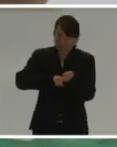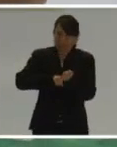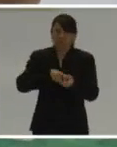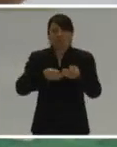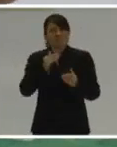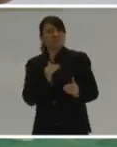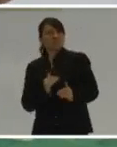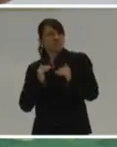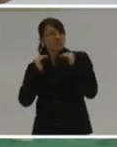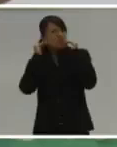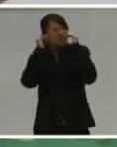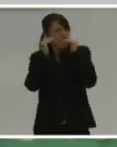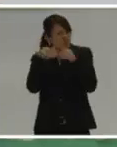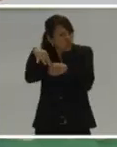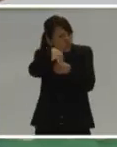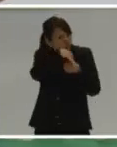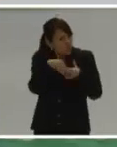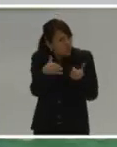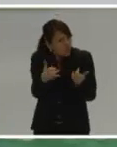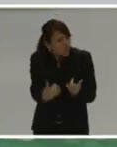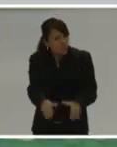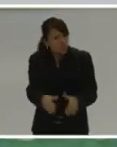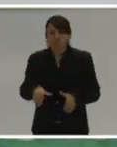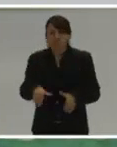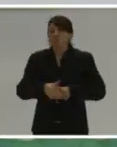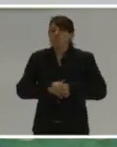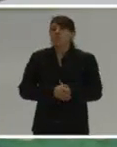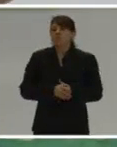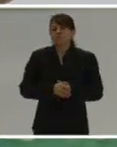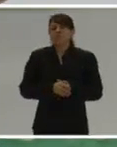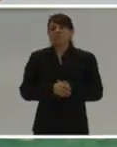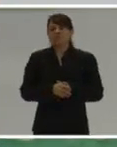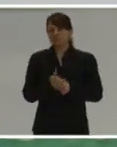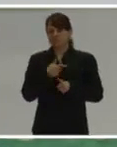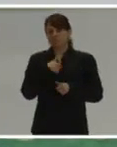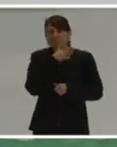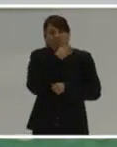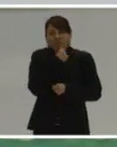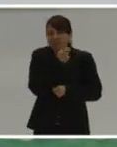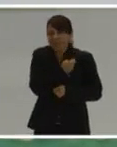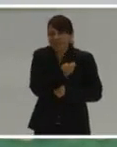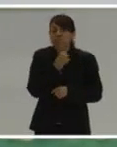hay, y para encontrar señal no hay que caminar unas 2 cuadras, 3, sino hay que caminar